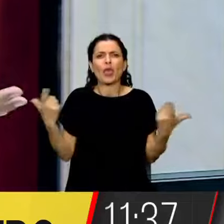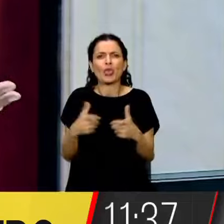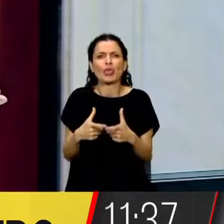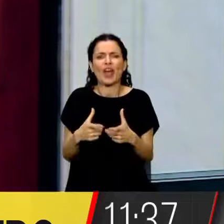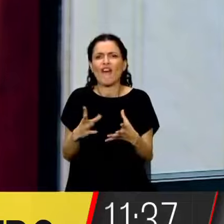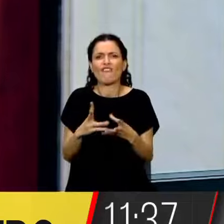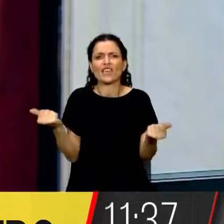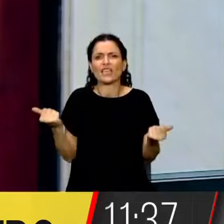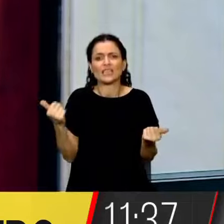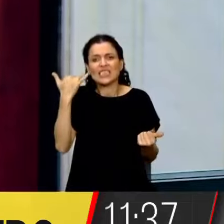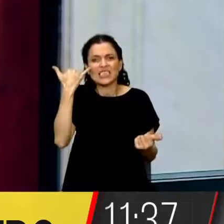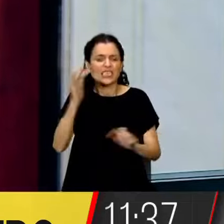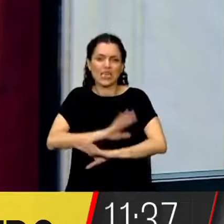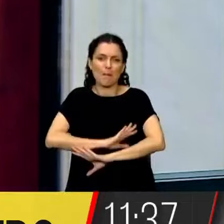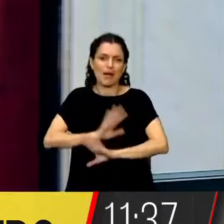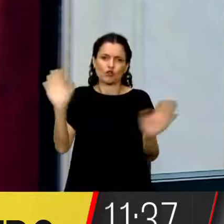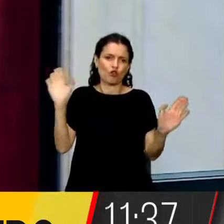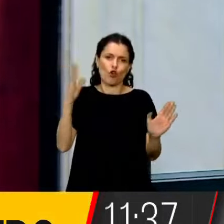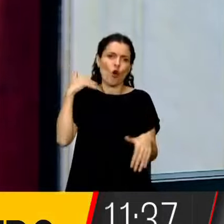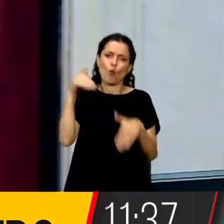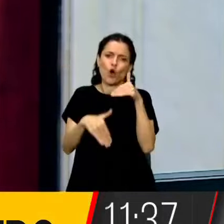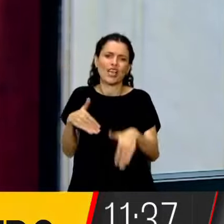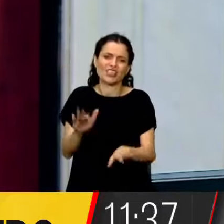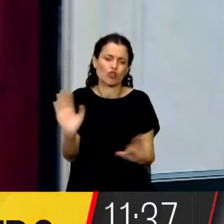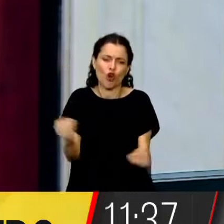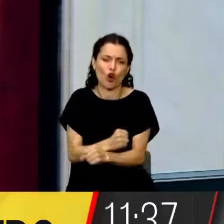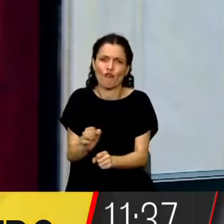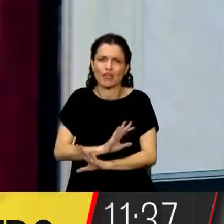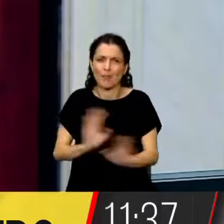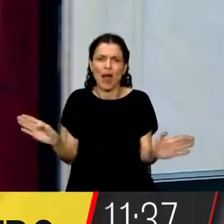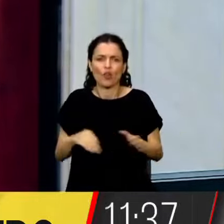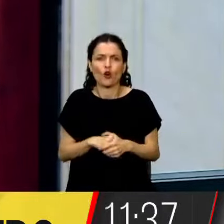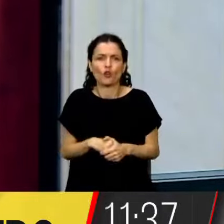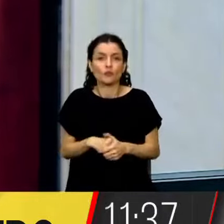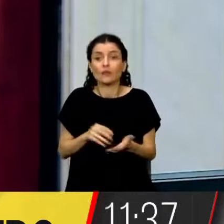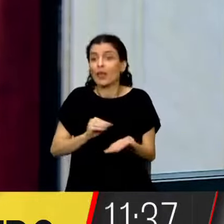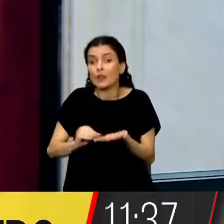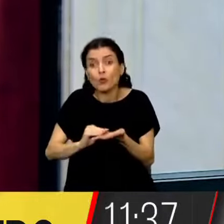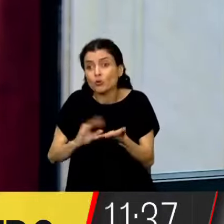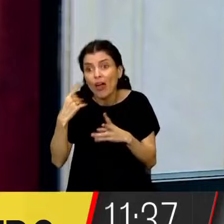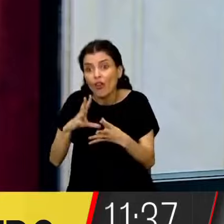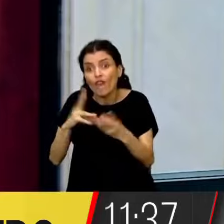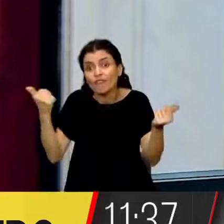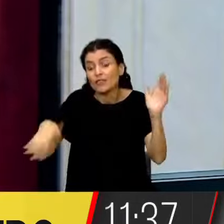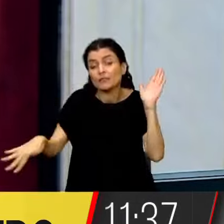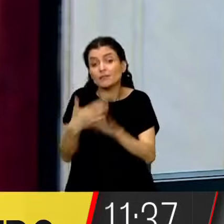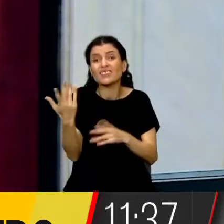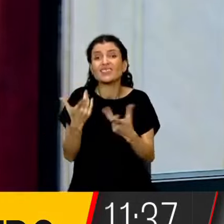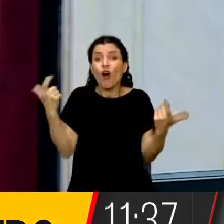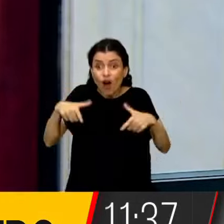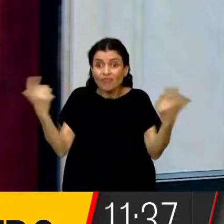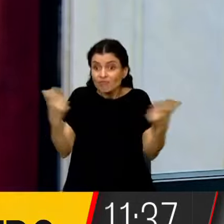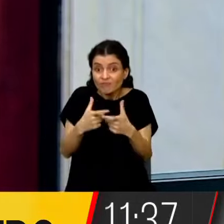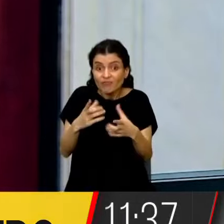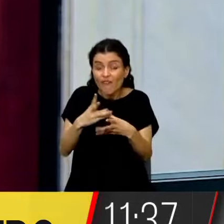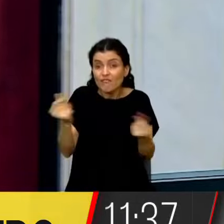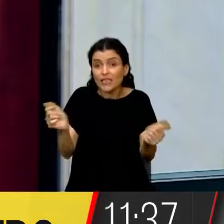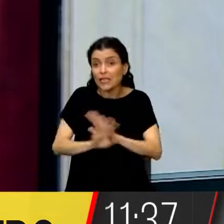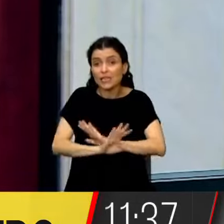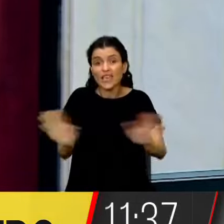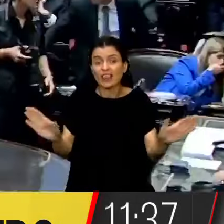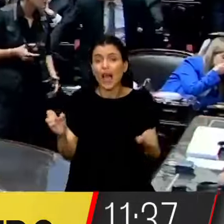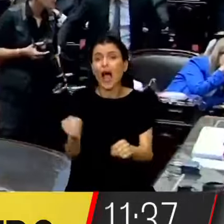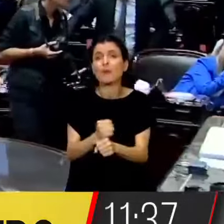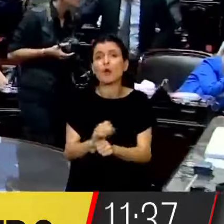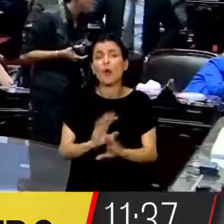poca vocación de diálogo e incapacidad de nuestra parte. Esto se puede traducir, Pablo, en agotamiento, como diciendo, mira, yo